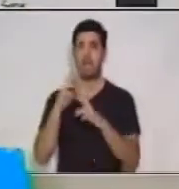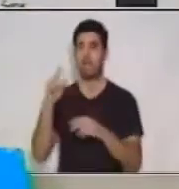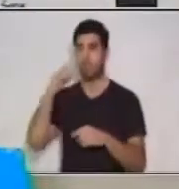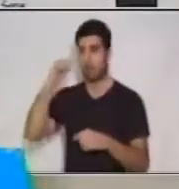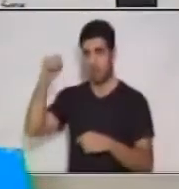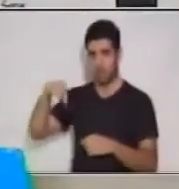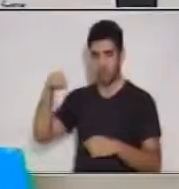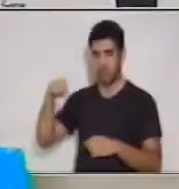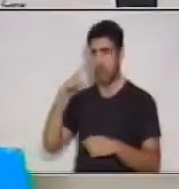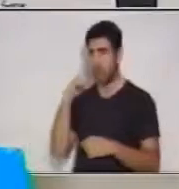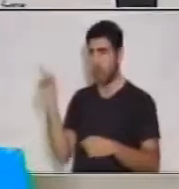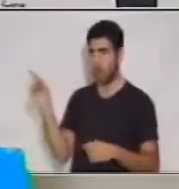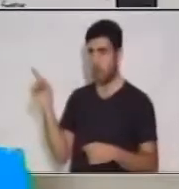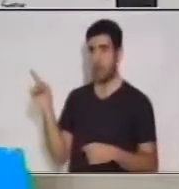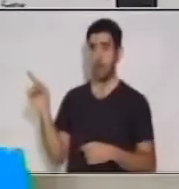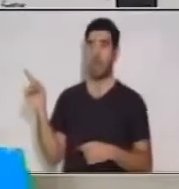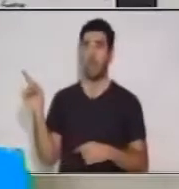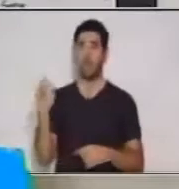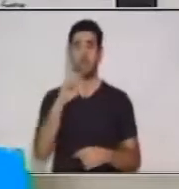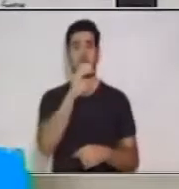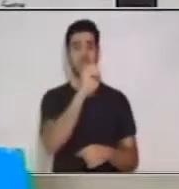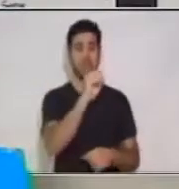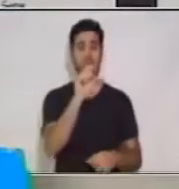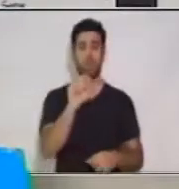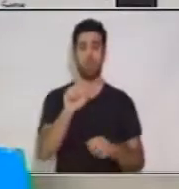resultado, que es